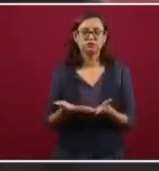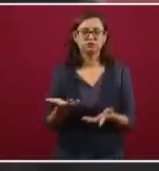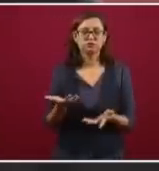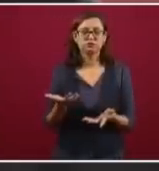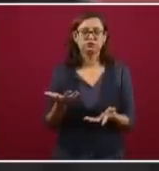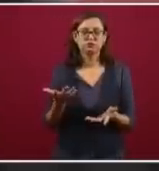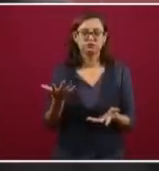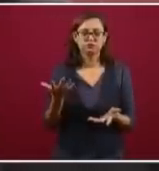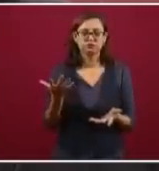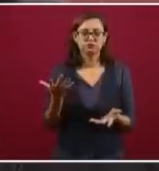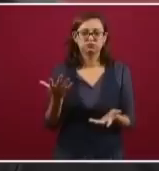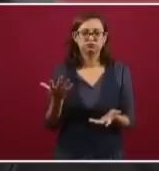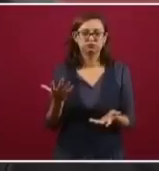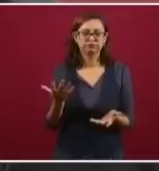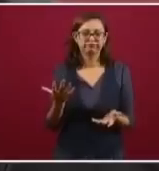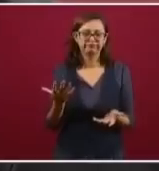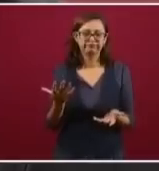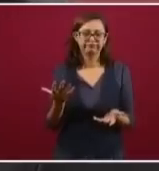con